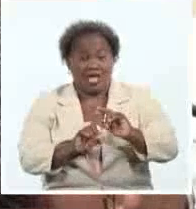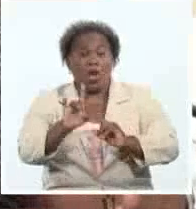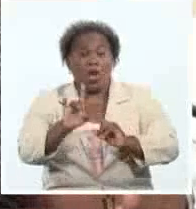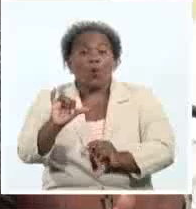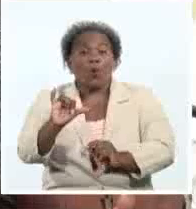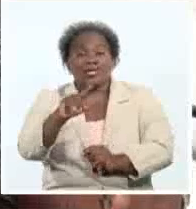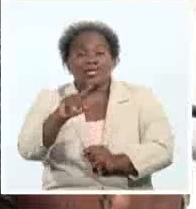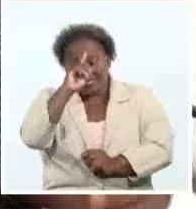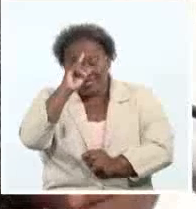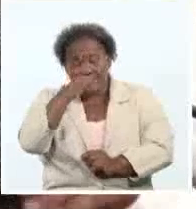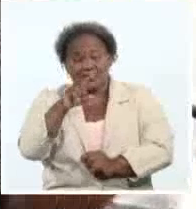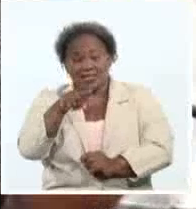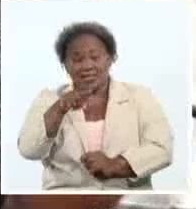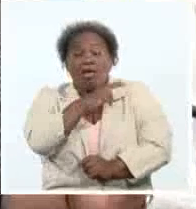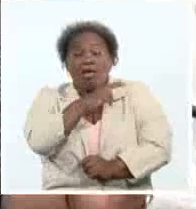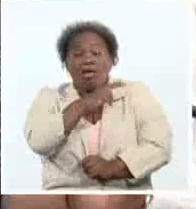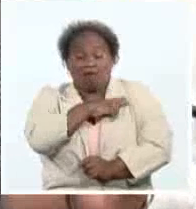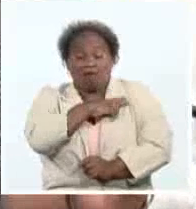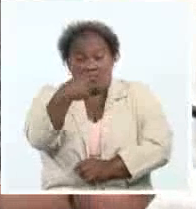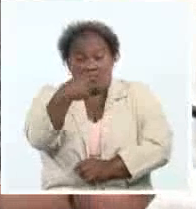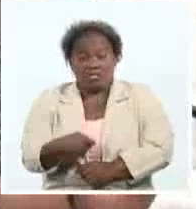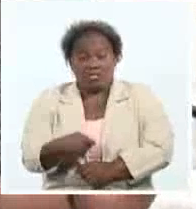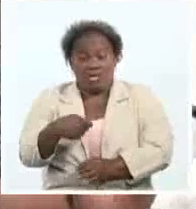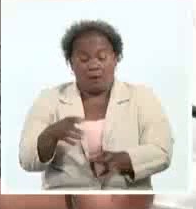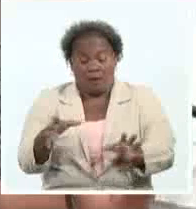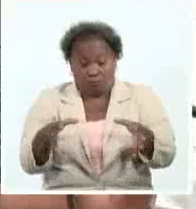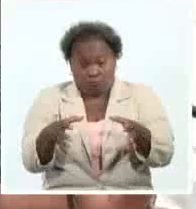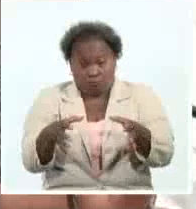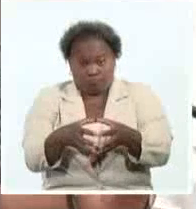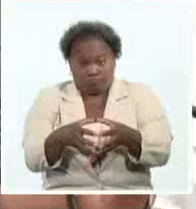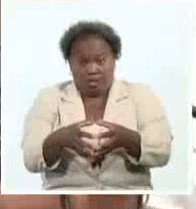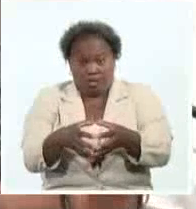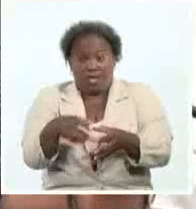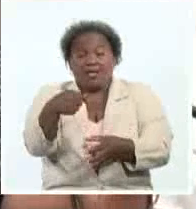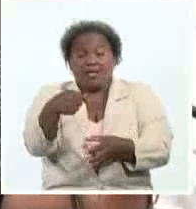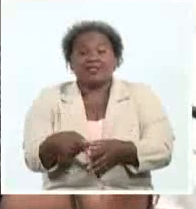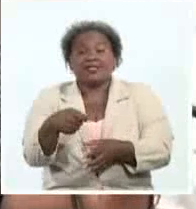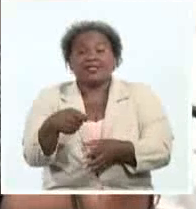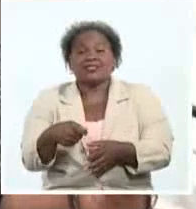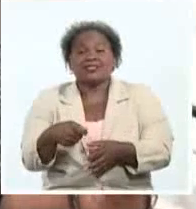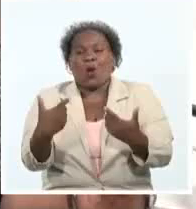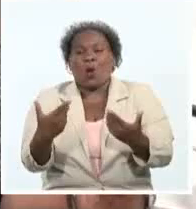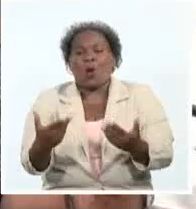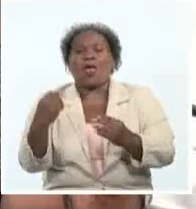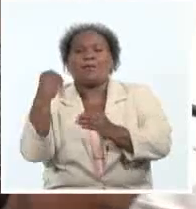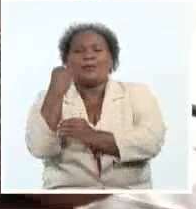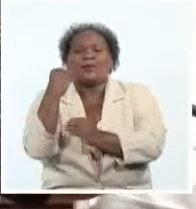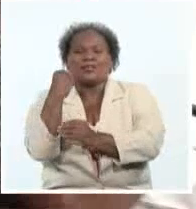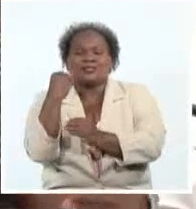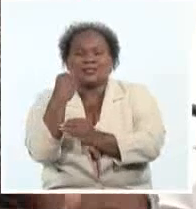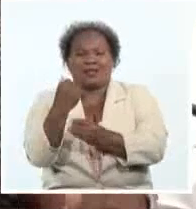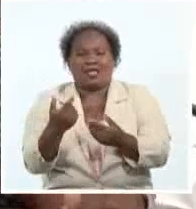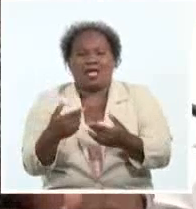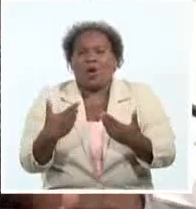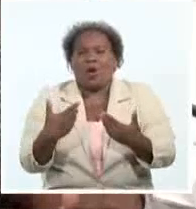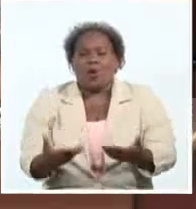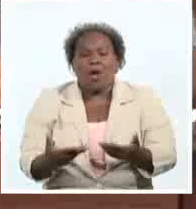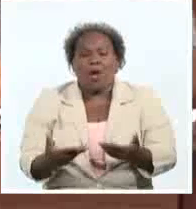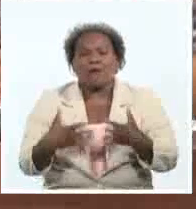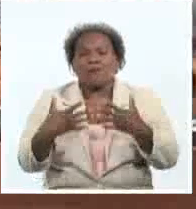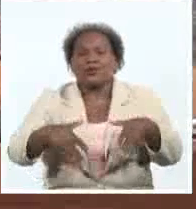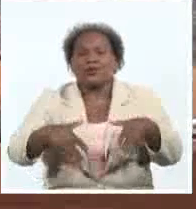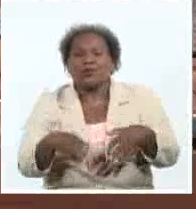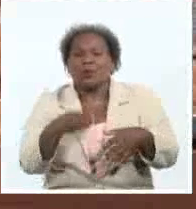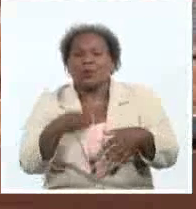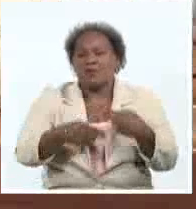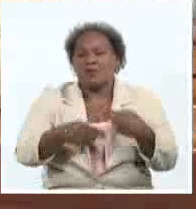que conducir a que los jefes propicien que el colectivo determine cuáles son sus potencialidades, sus capacidades productivas